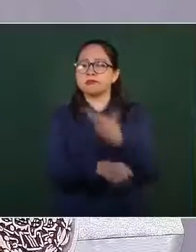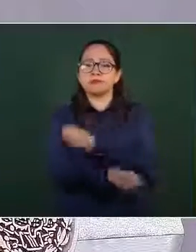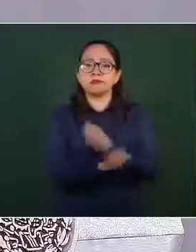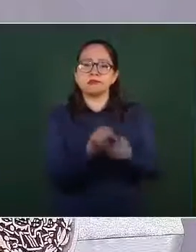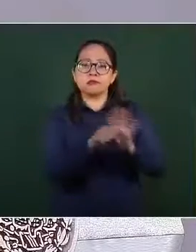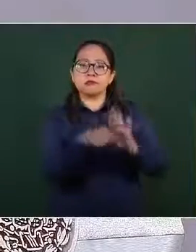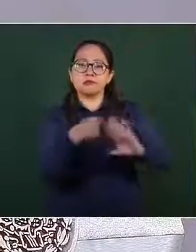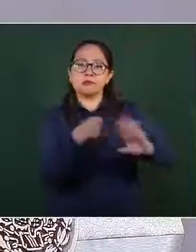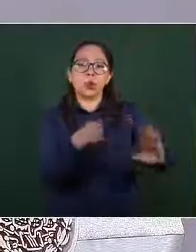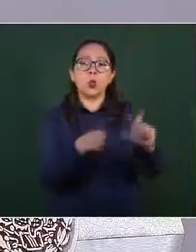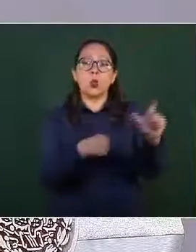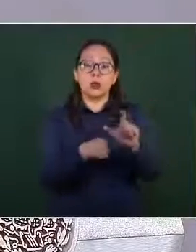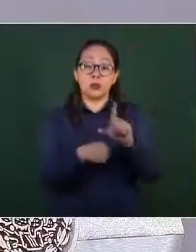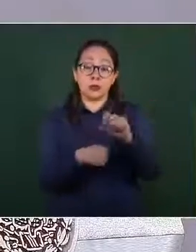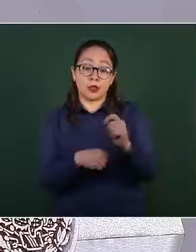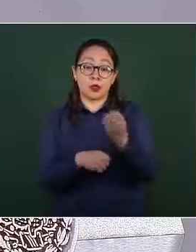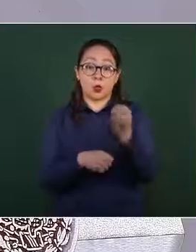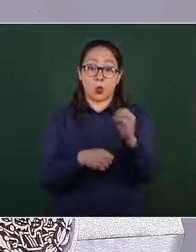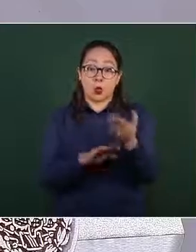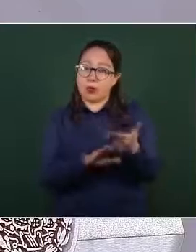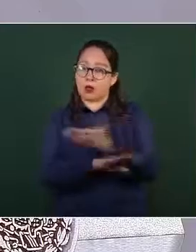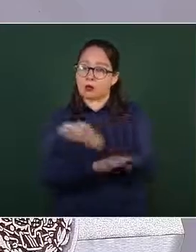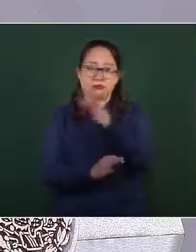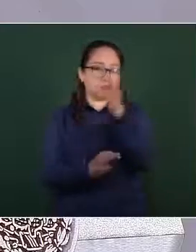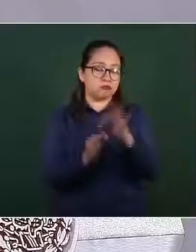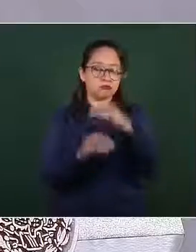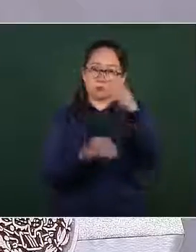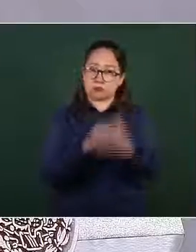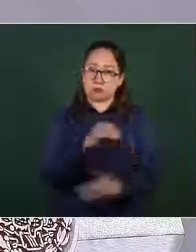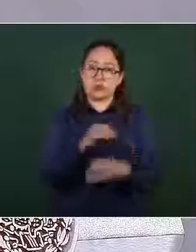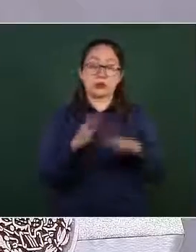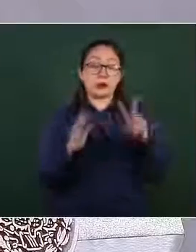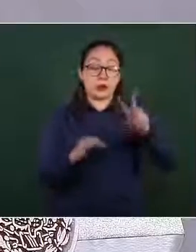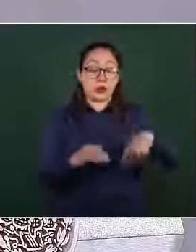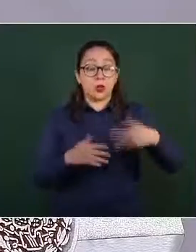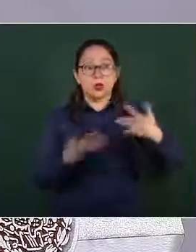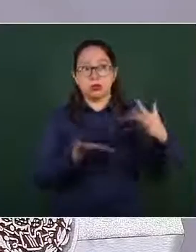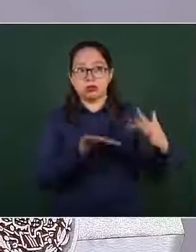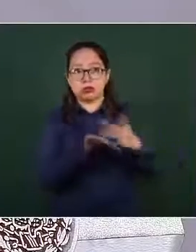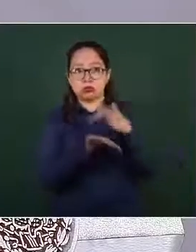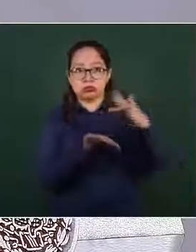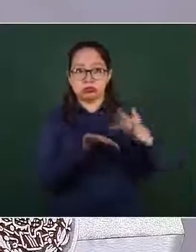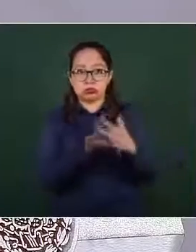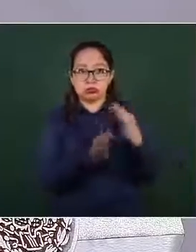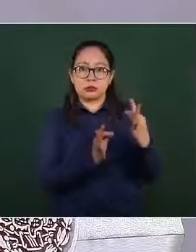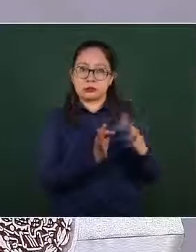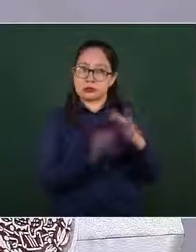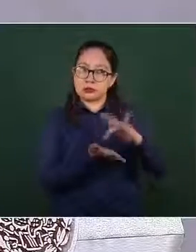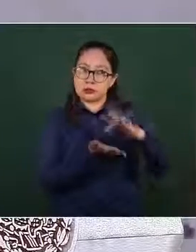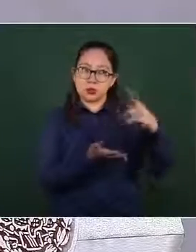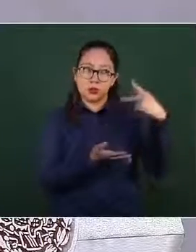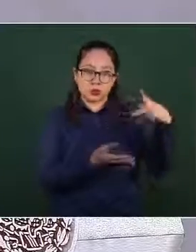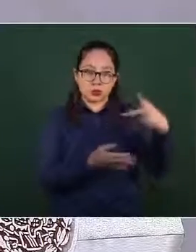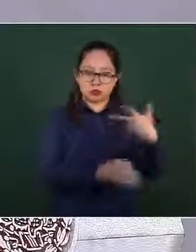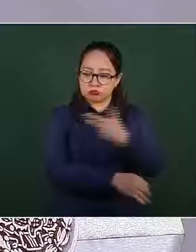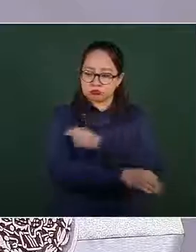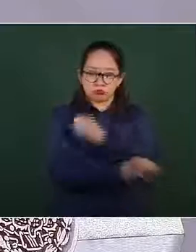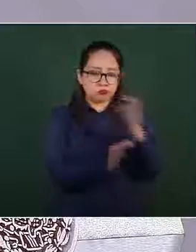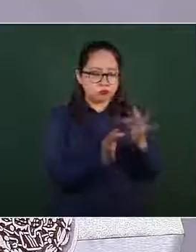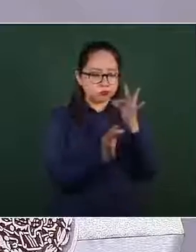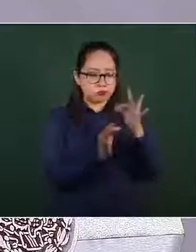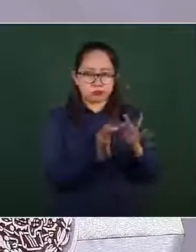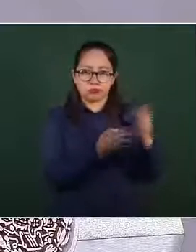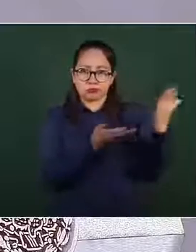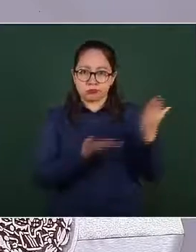anticipación, pues es gracias a que nos han venido dando la vacuna programada y estaremos cumpliendo